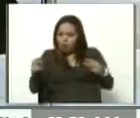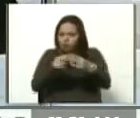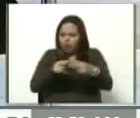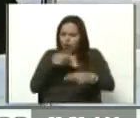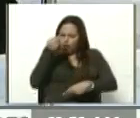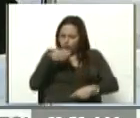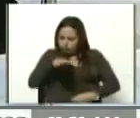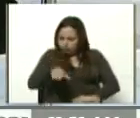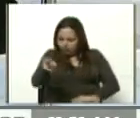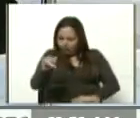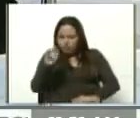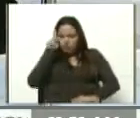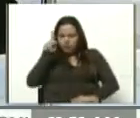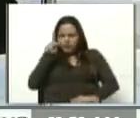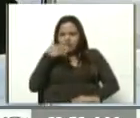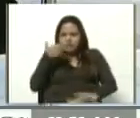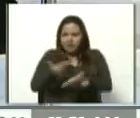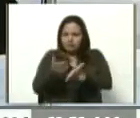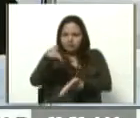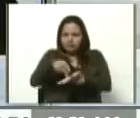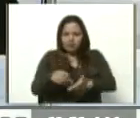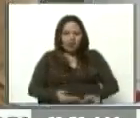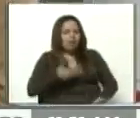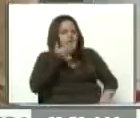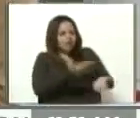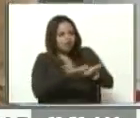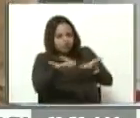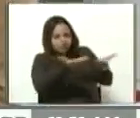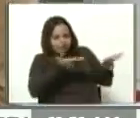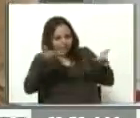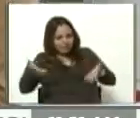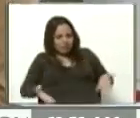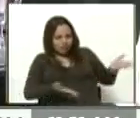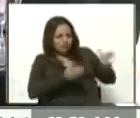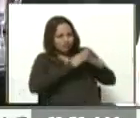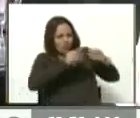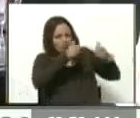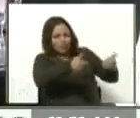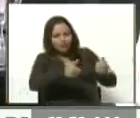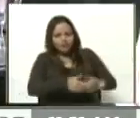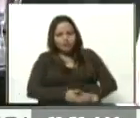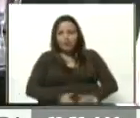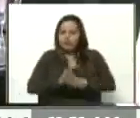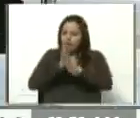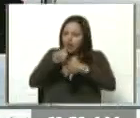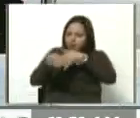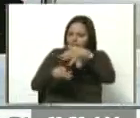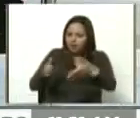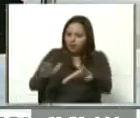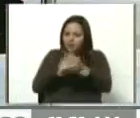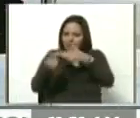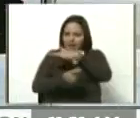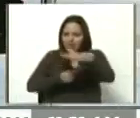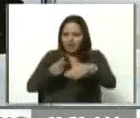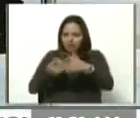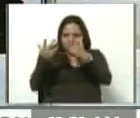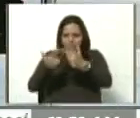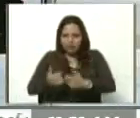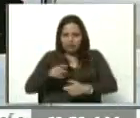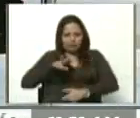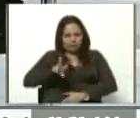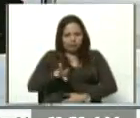está, profe? Gracias por estar con nosotros. Gracias a ustedes por la invitación. Todo bien. Bueno, háblanos acerca de esos indicadores que ya se están hablando, 2 dígitos.